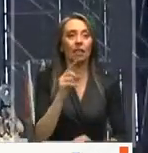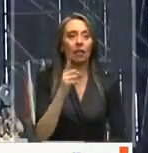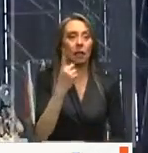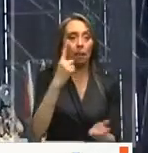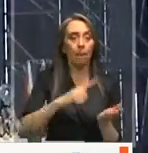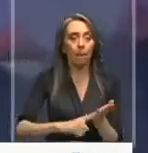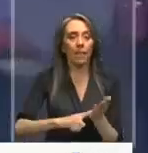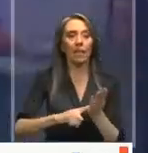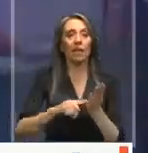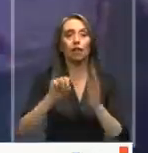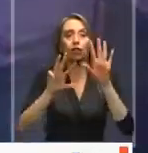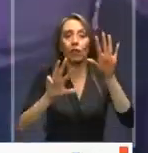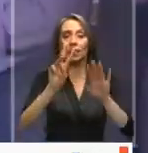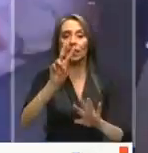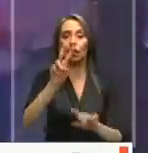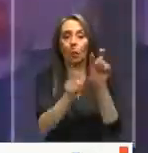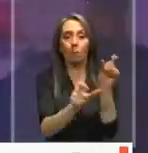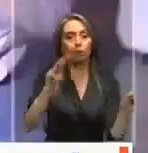They have